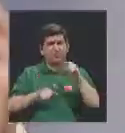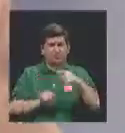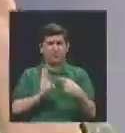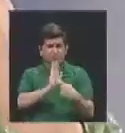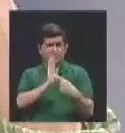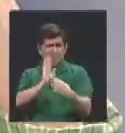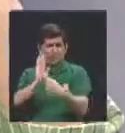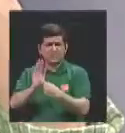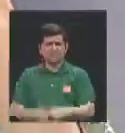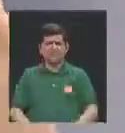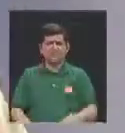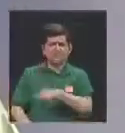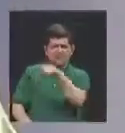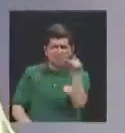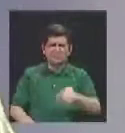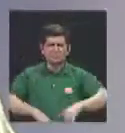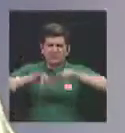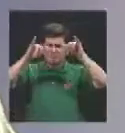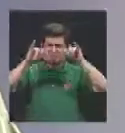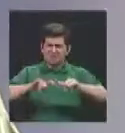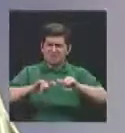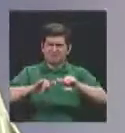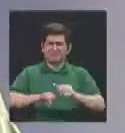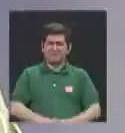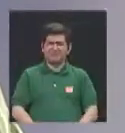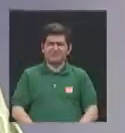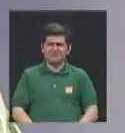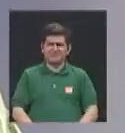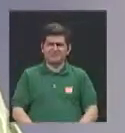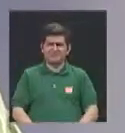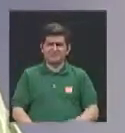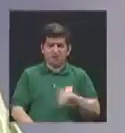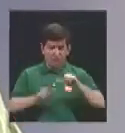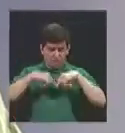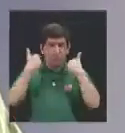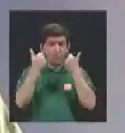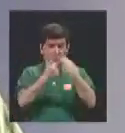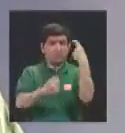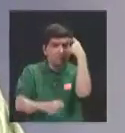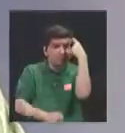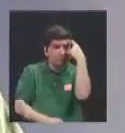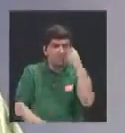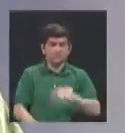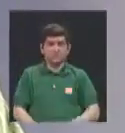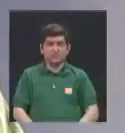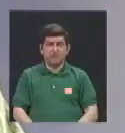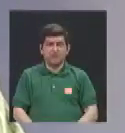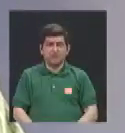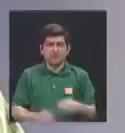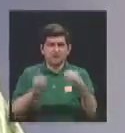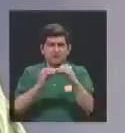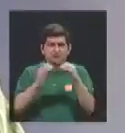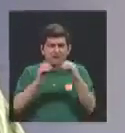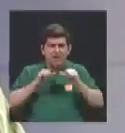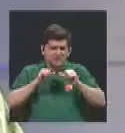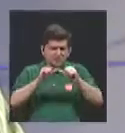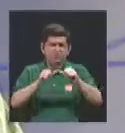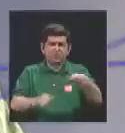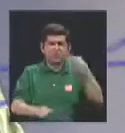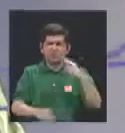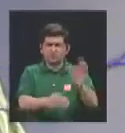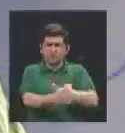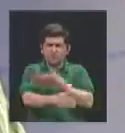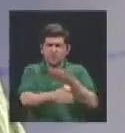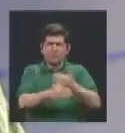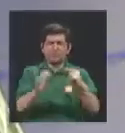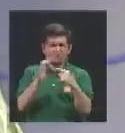que nosotros nacimos con eso. Digamos, nosotros de la edad de 7 años, yo a